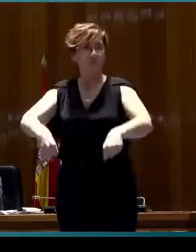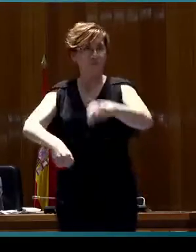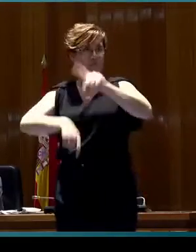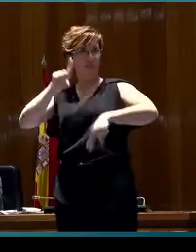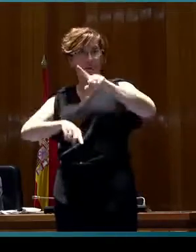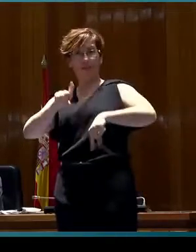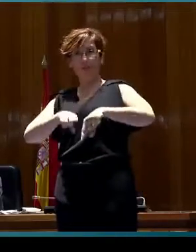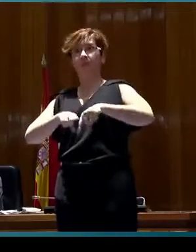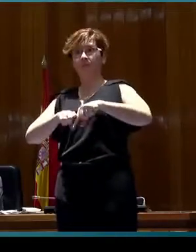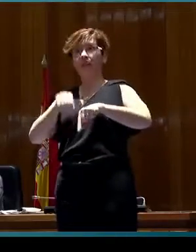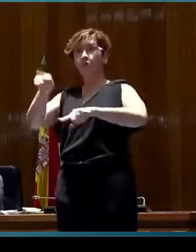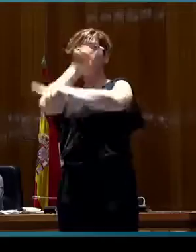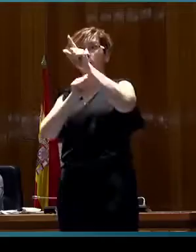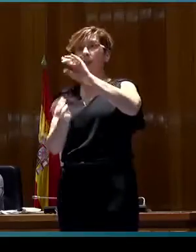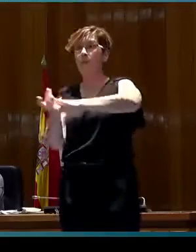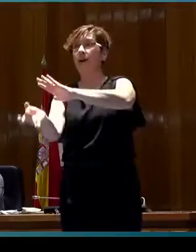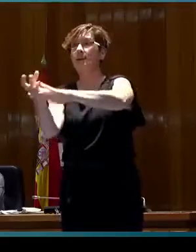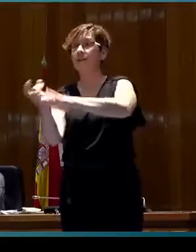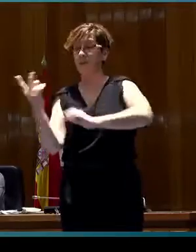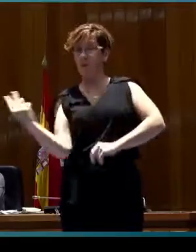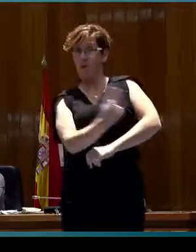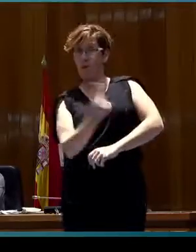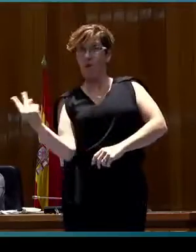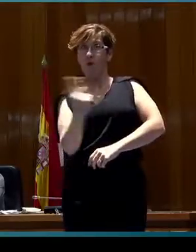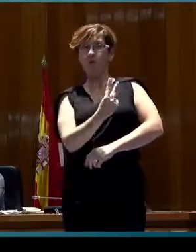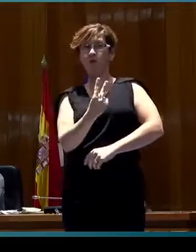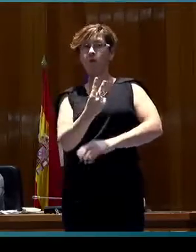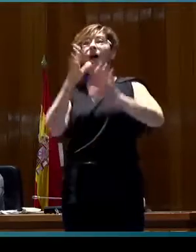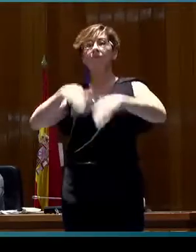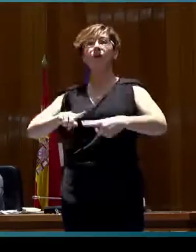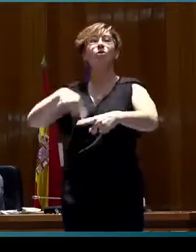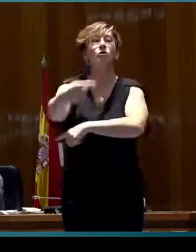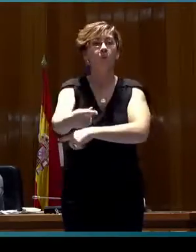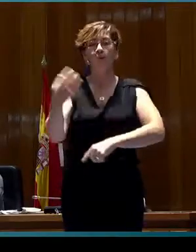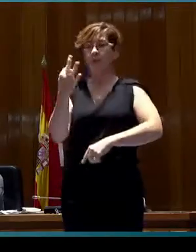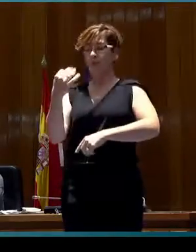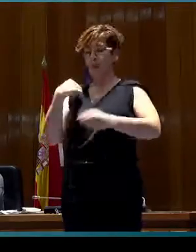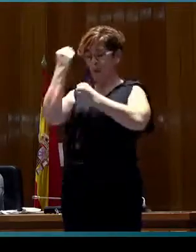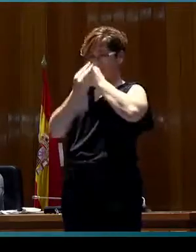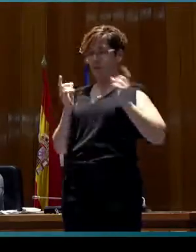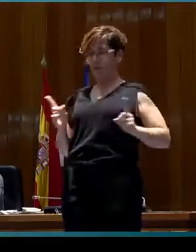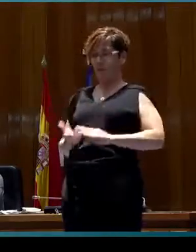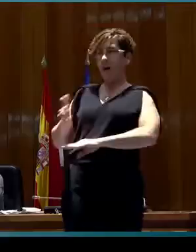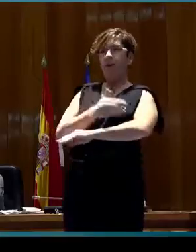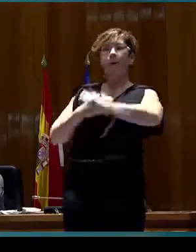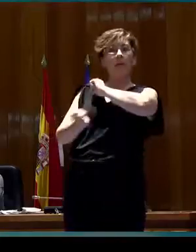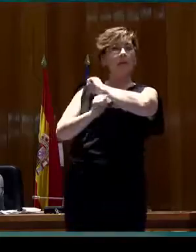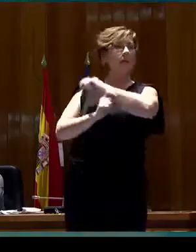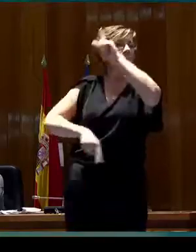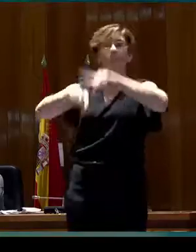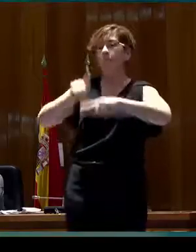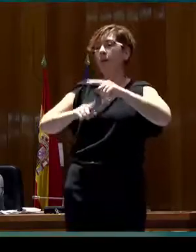a lengua de signos orales, a asimilar o a adaptar una serie de estrategias sintácticas,